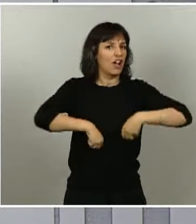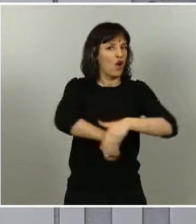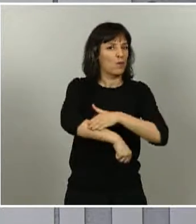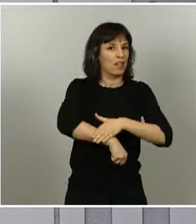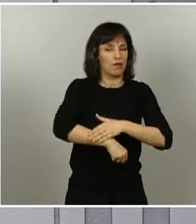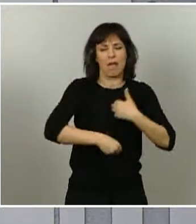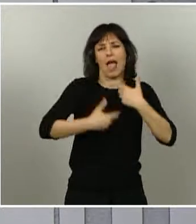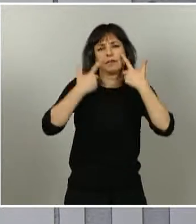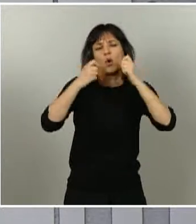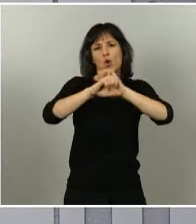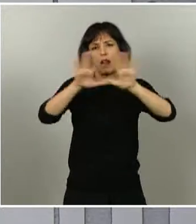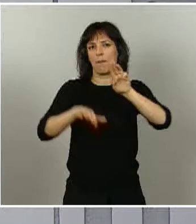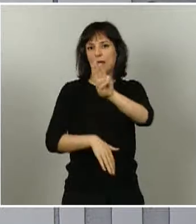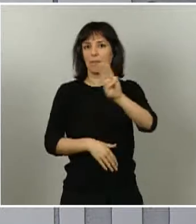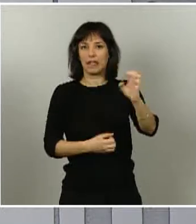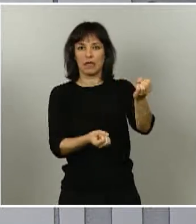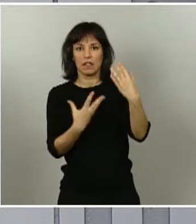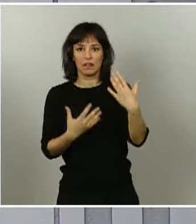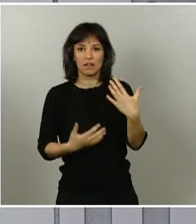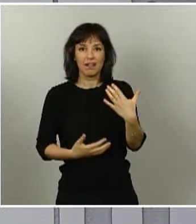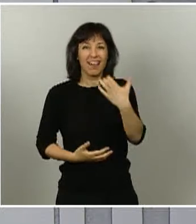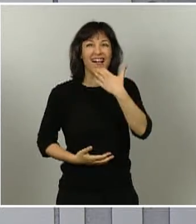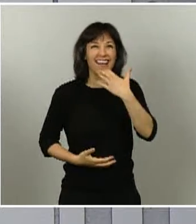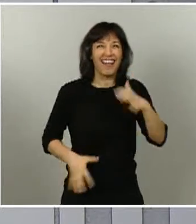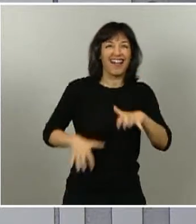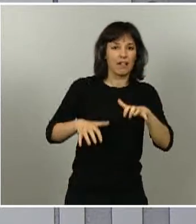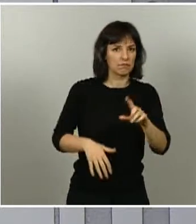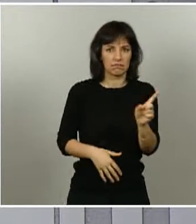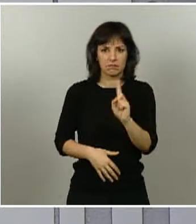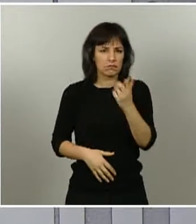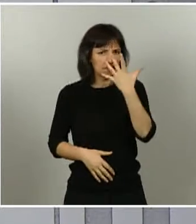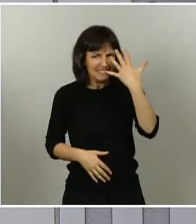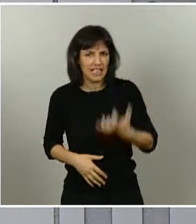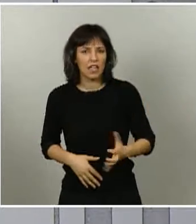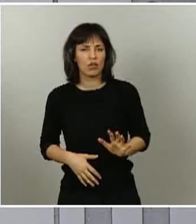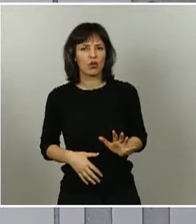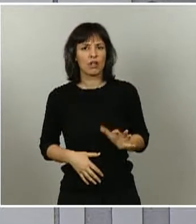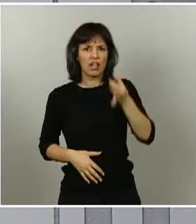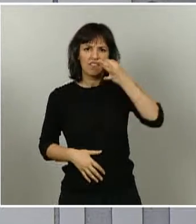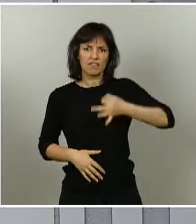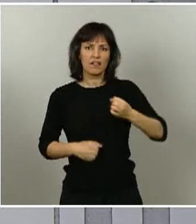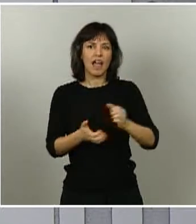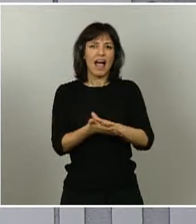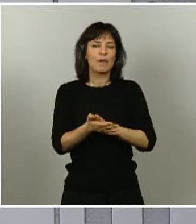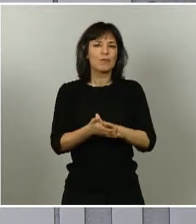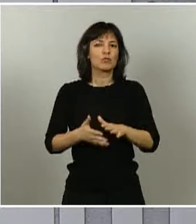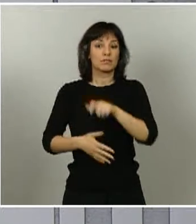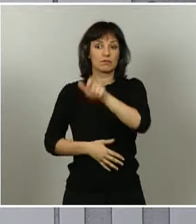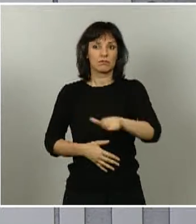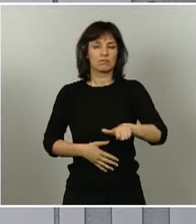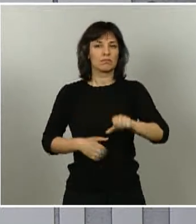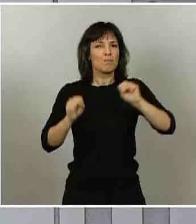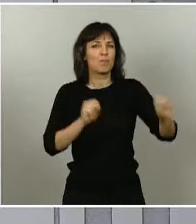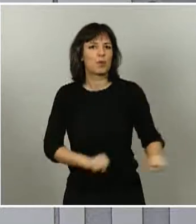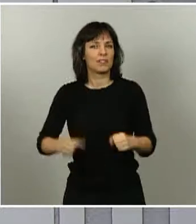Popular, y esto no es una broma, esto es algo muy serio. Estamos hablando realmente de proteger la salud de los ciudadanos, insisto, con